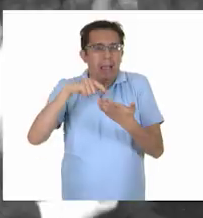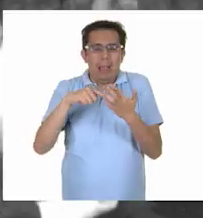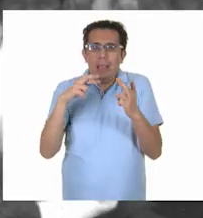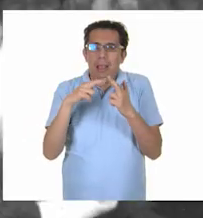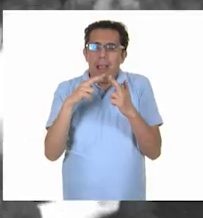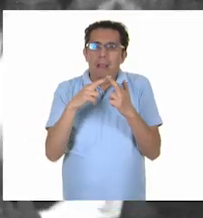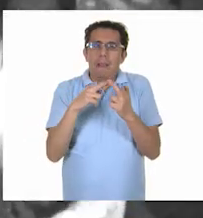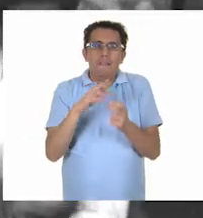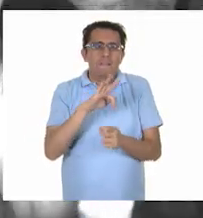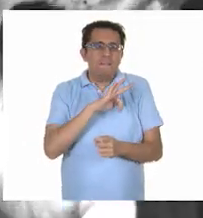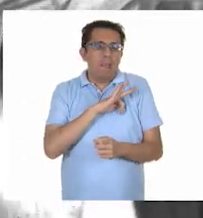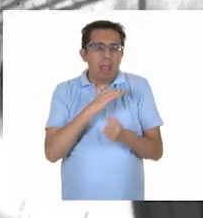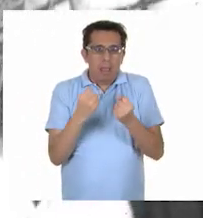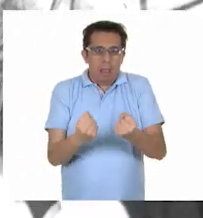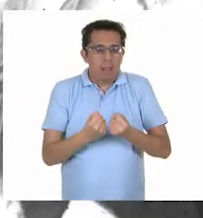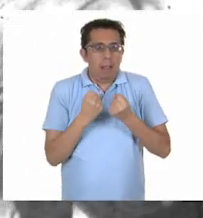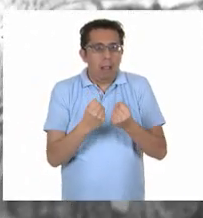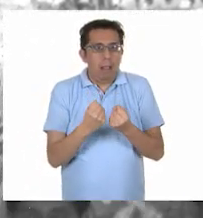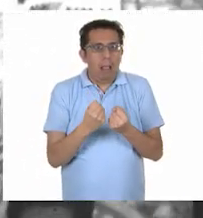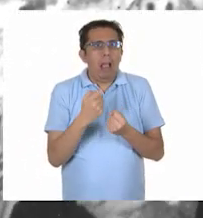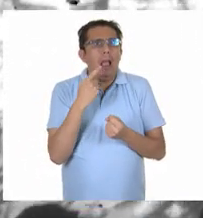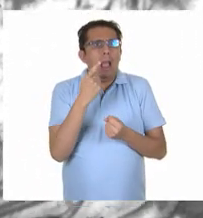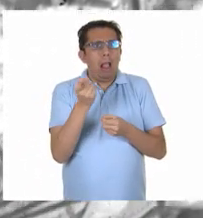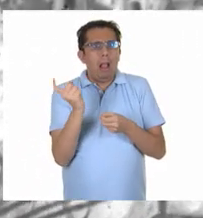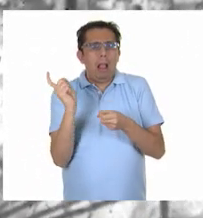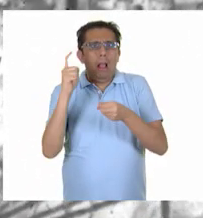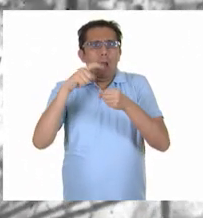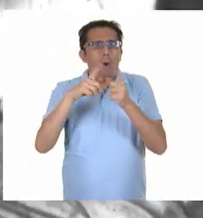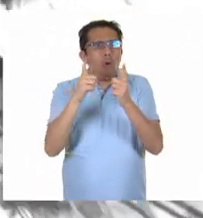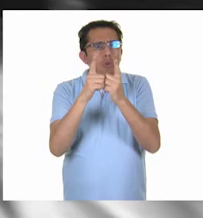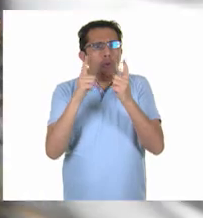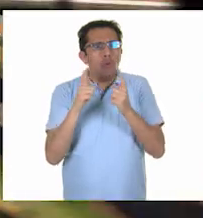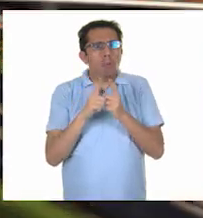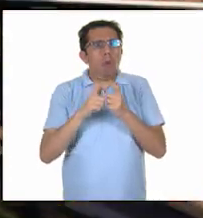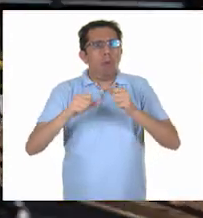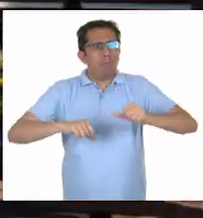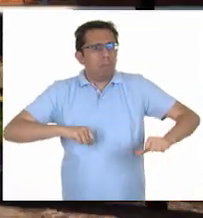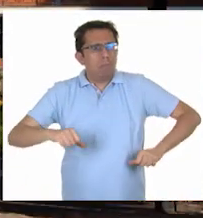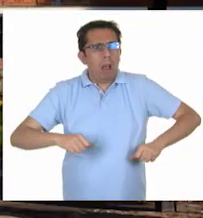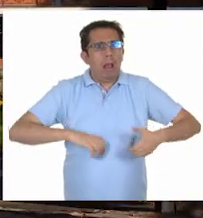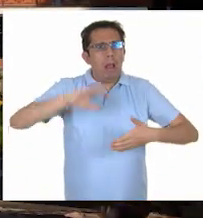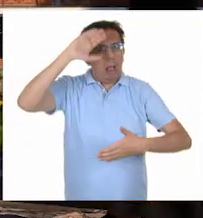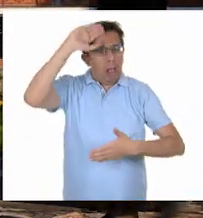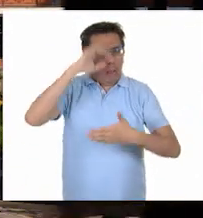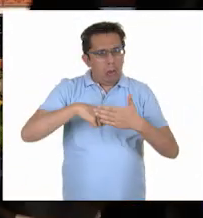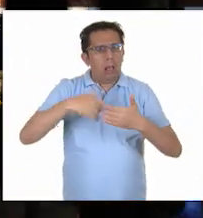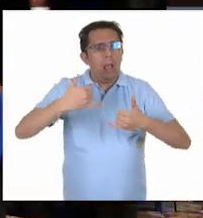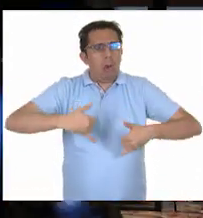Tanto que en algún momento se integró a la Acción Católica de Juventudes Mexicanas.